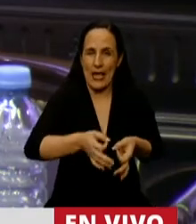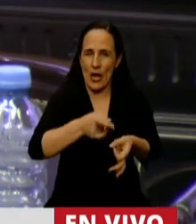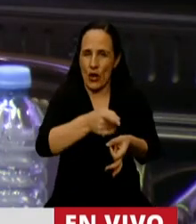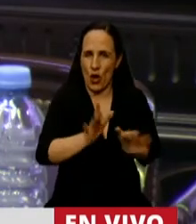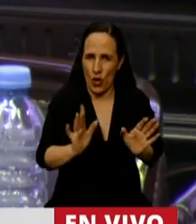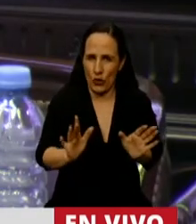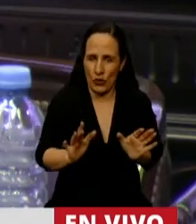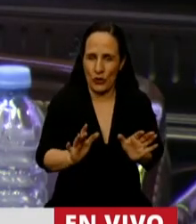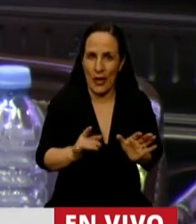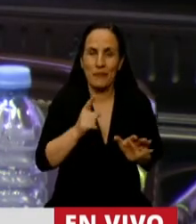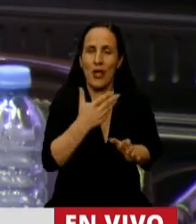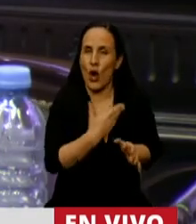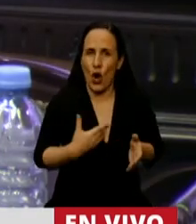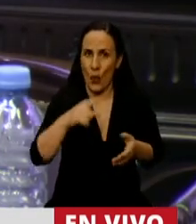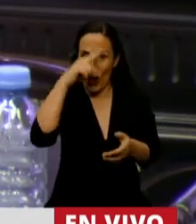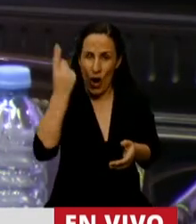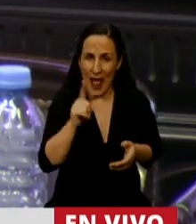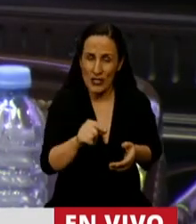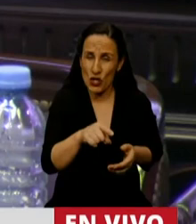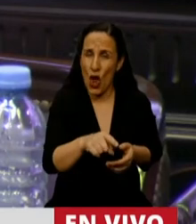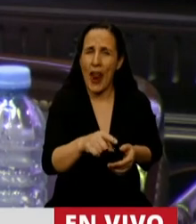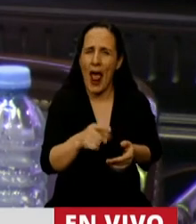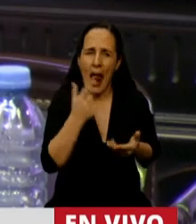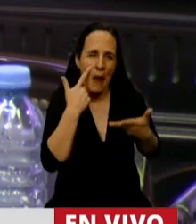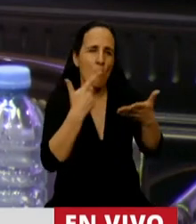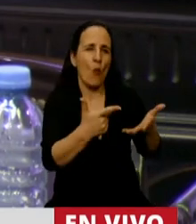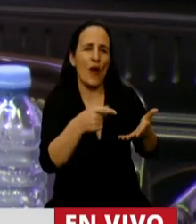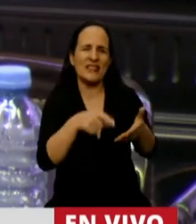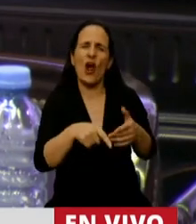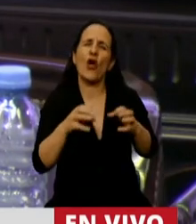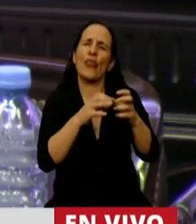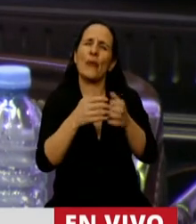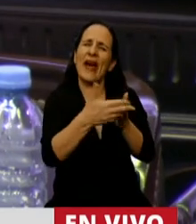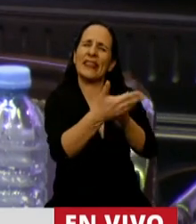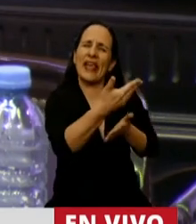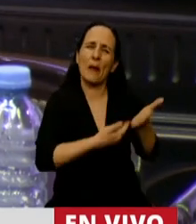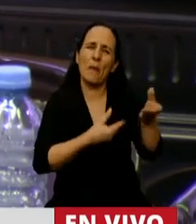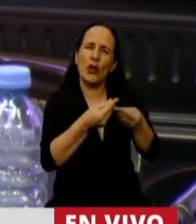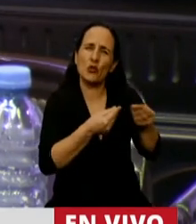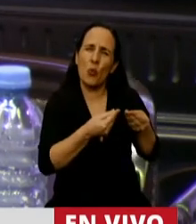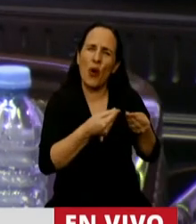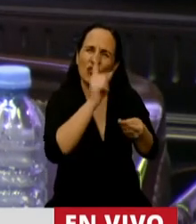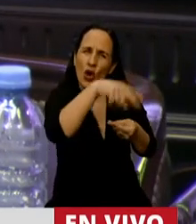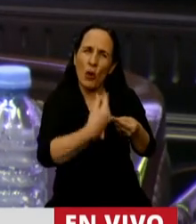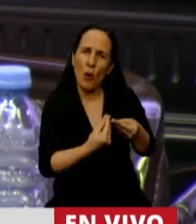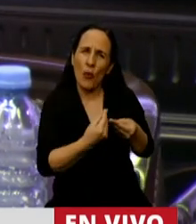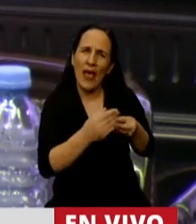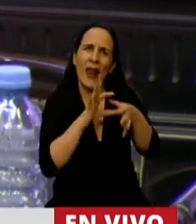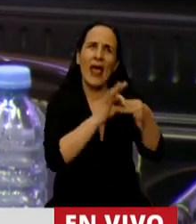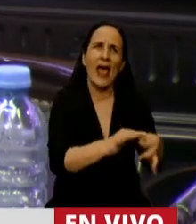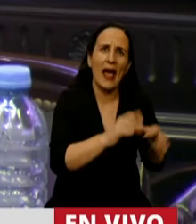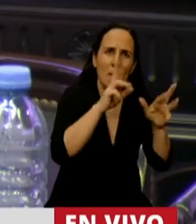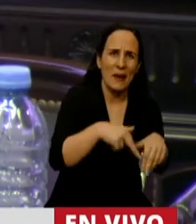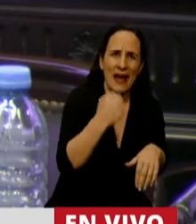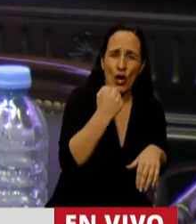este aspecto el gobierno nacional muestra una vez más que lo que estamos debatiendo hoy no es un presupuesto producto de una política económica sino que